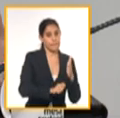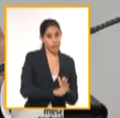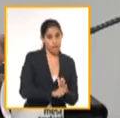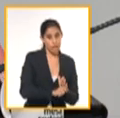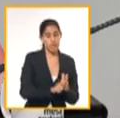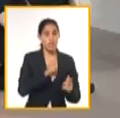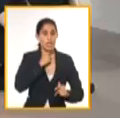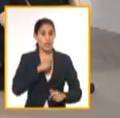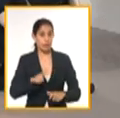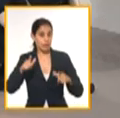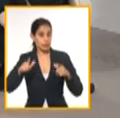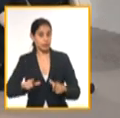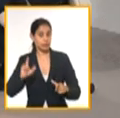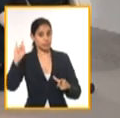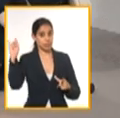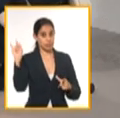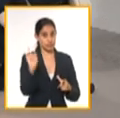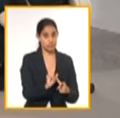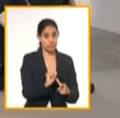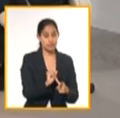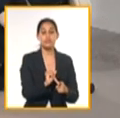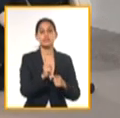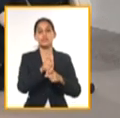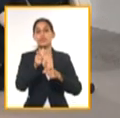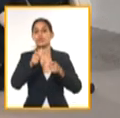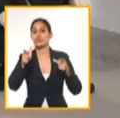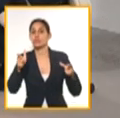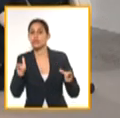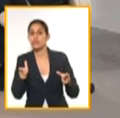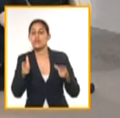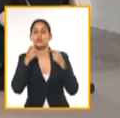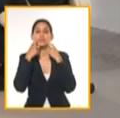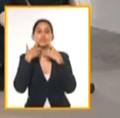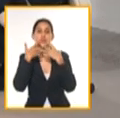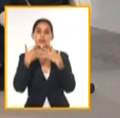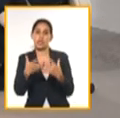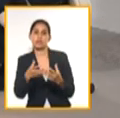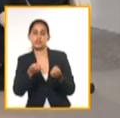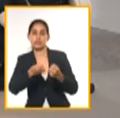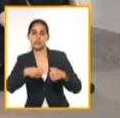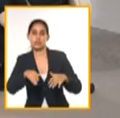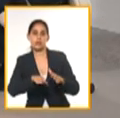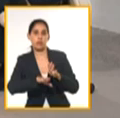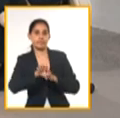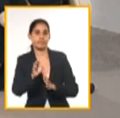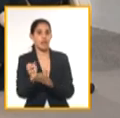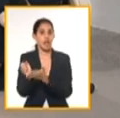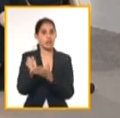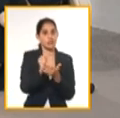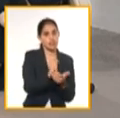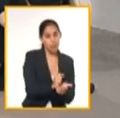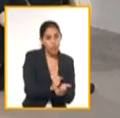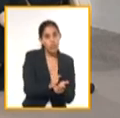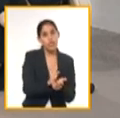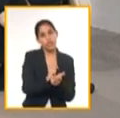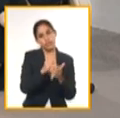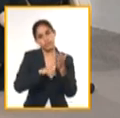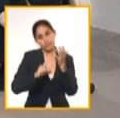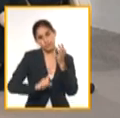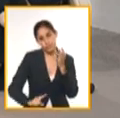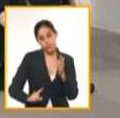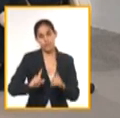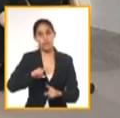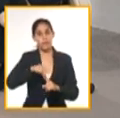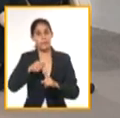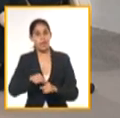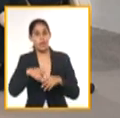energía solar, que es el más evidente, el más grande y el que más impacto inmediato puede tener en el sistema eléctrico nacional, sino también cómo esas